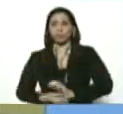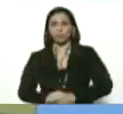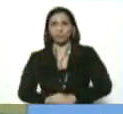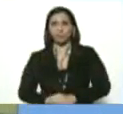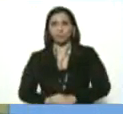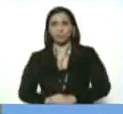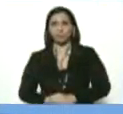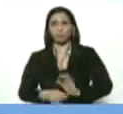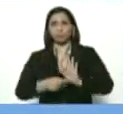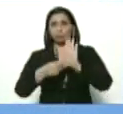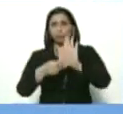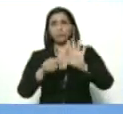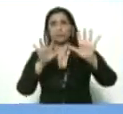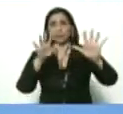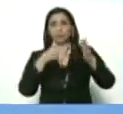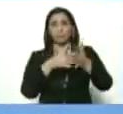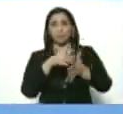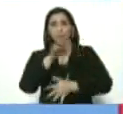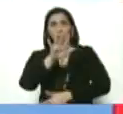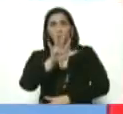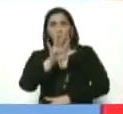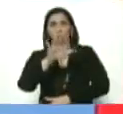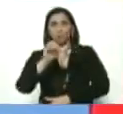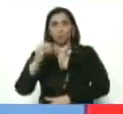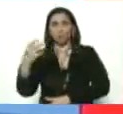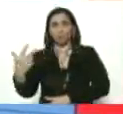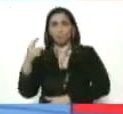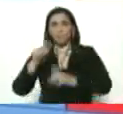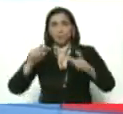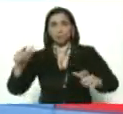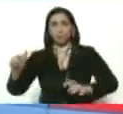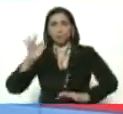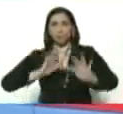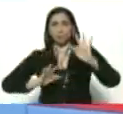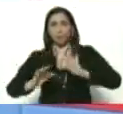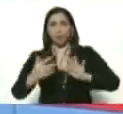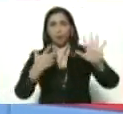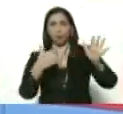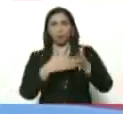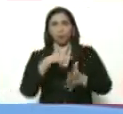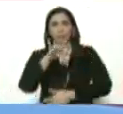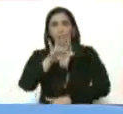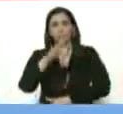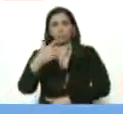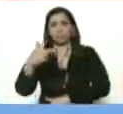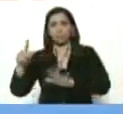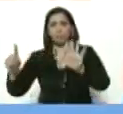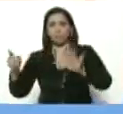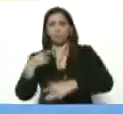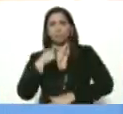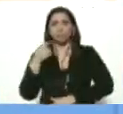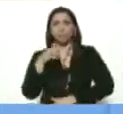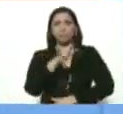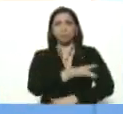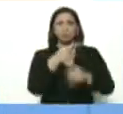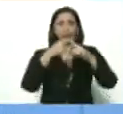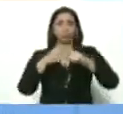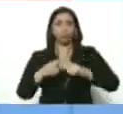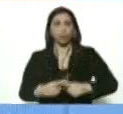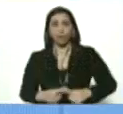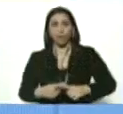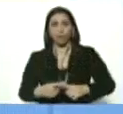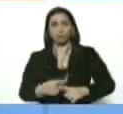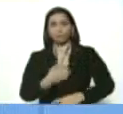reflejo 10 mil 503 casos y 8 mil 536 muertes totales lamentables